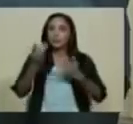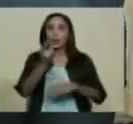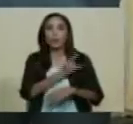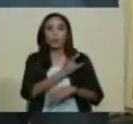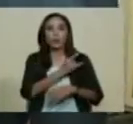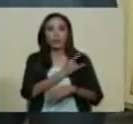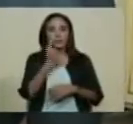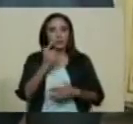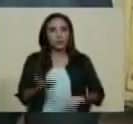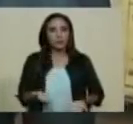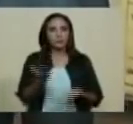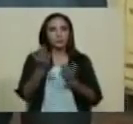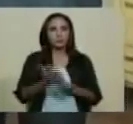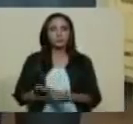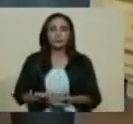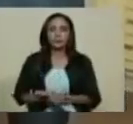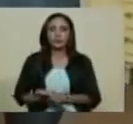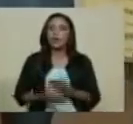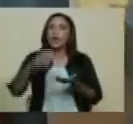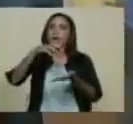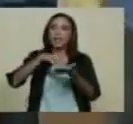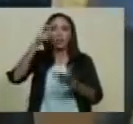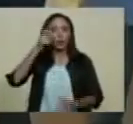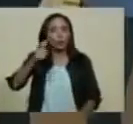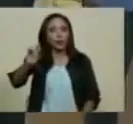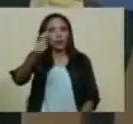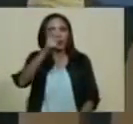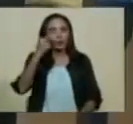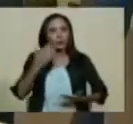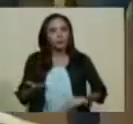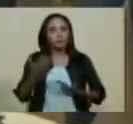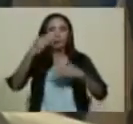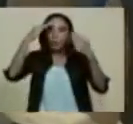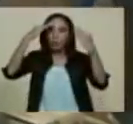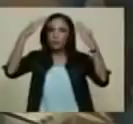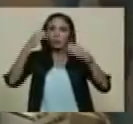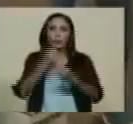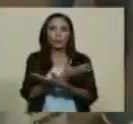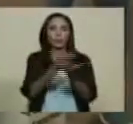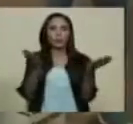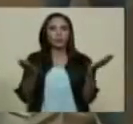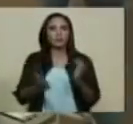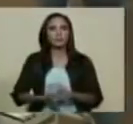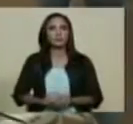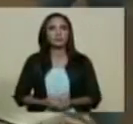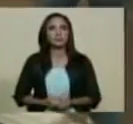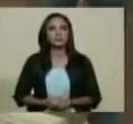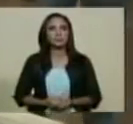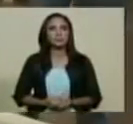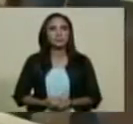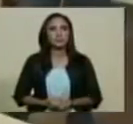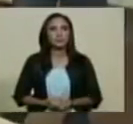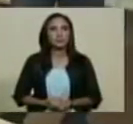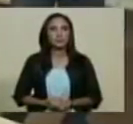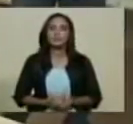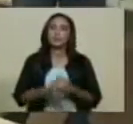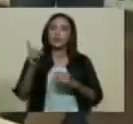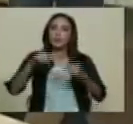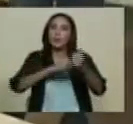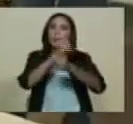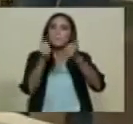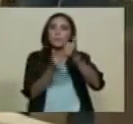Rómulo Gallegos del estado Guárico. Un saludo a toda Venezuela. Me acompaña la viceministra